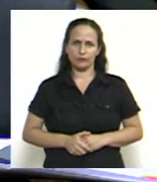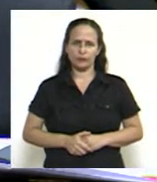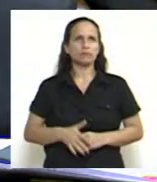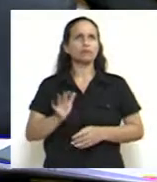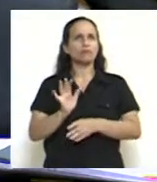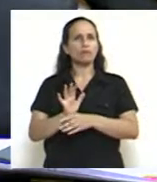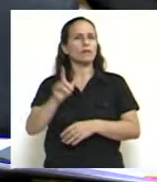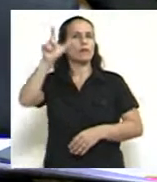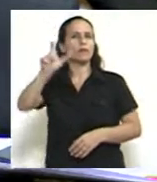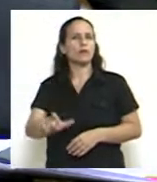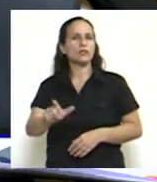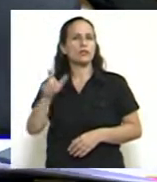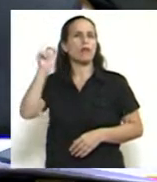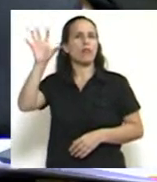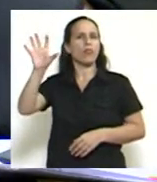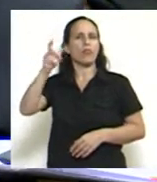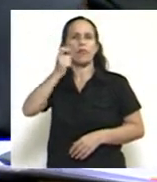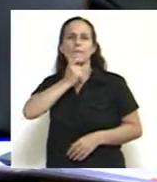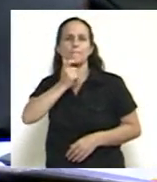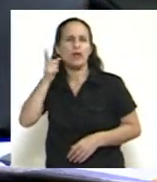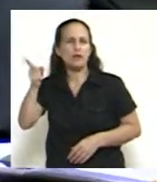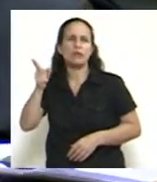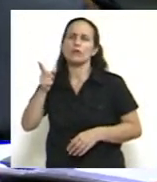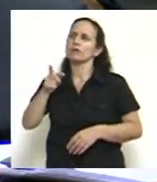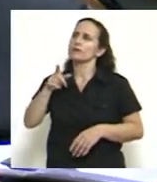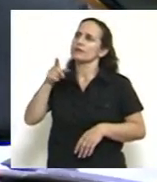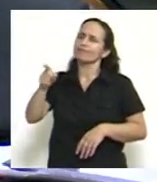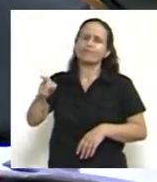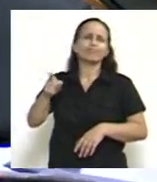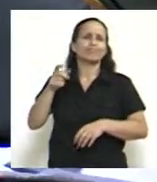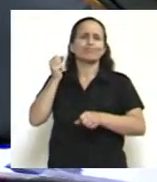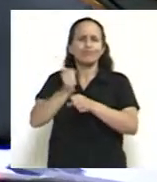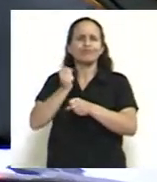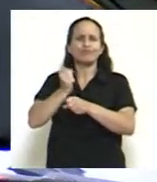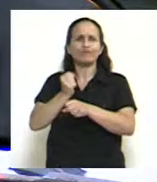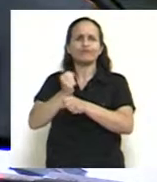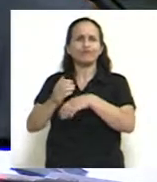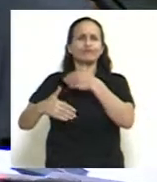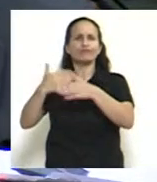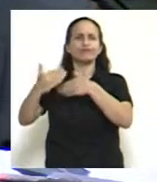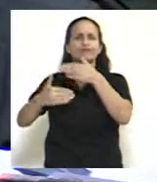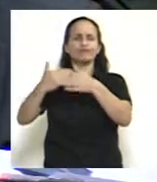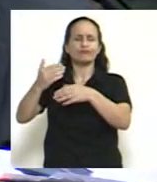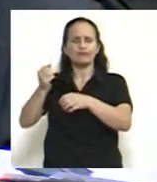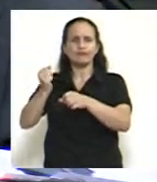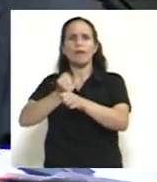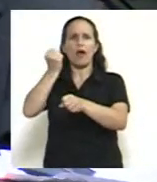de una mendocina que ha venido desempeñando ese cargo hasta este